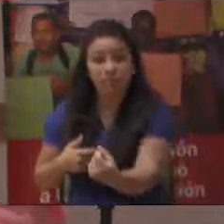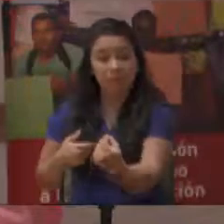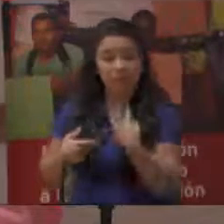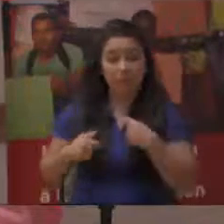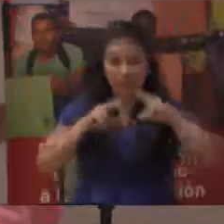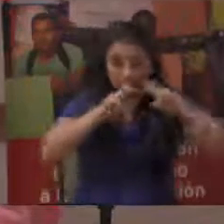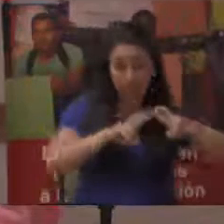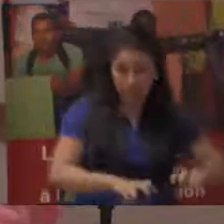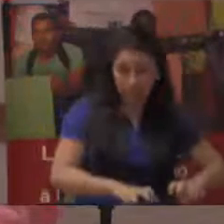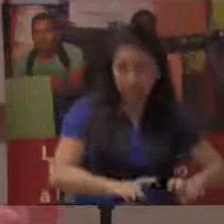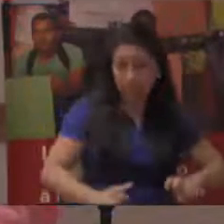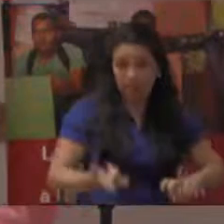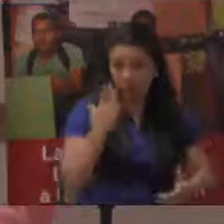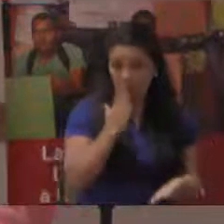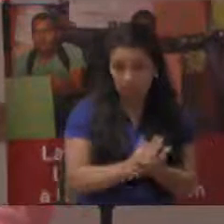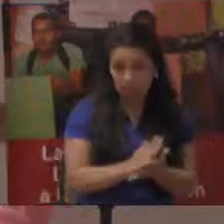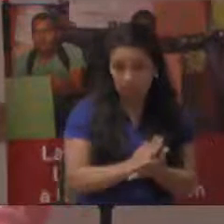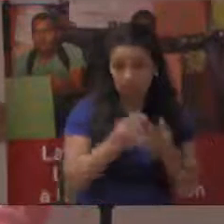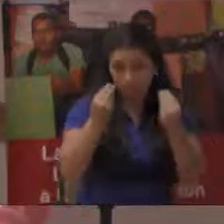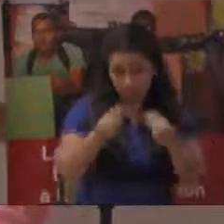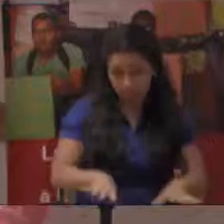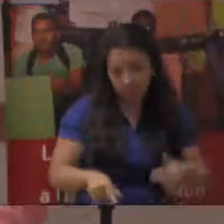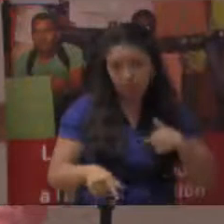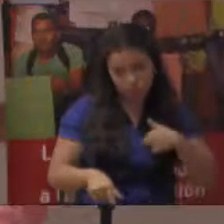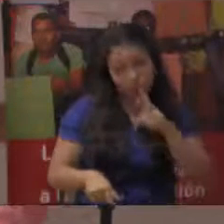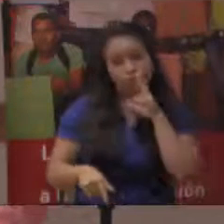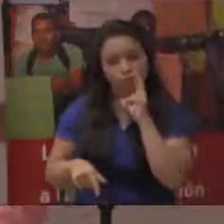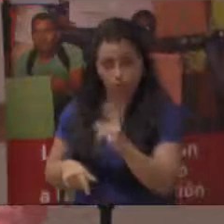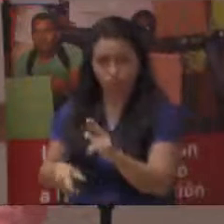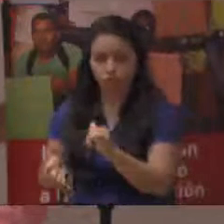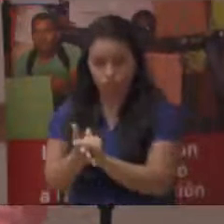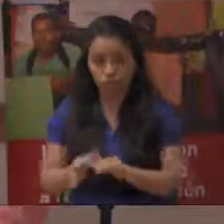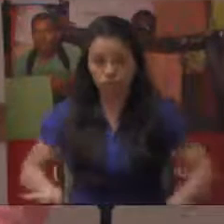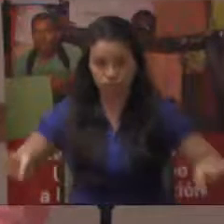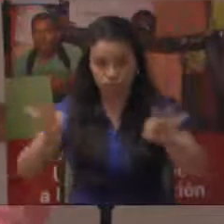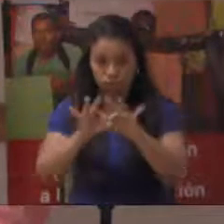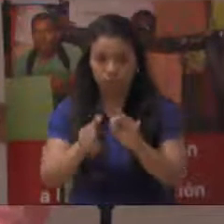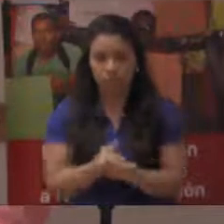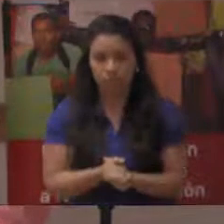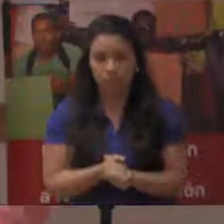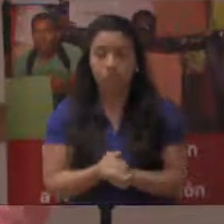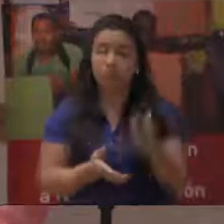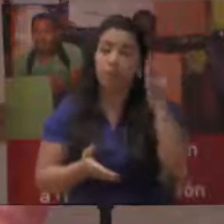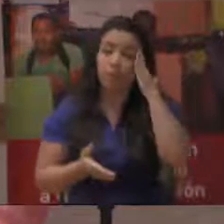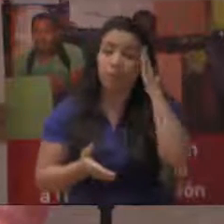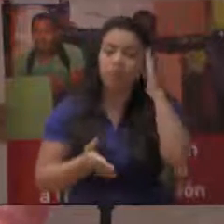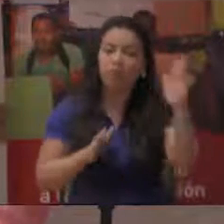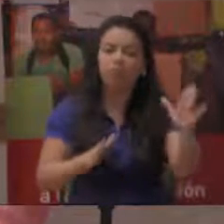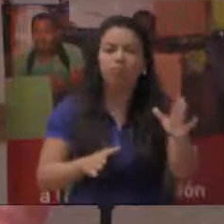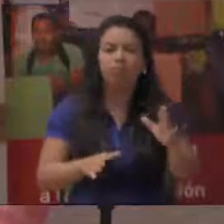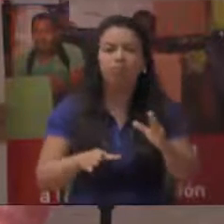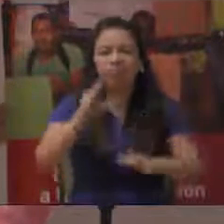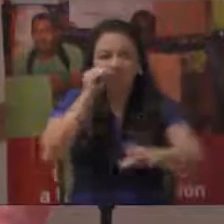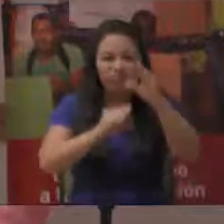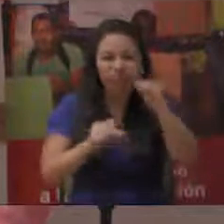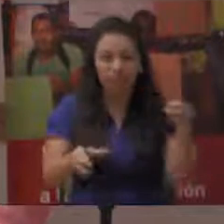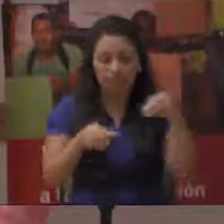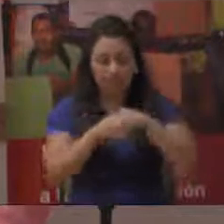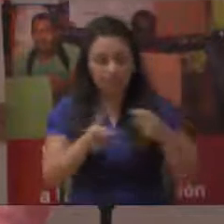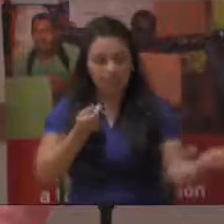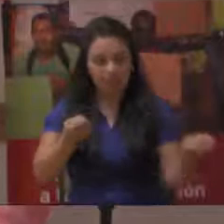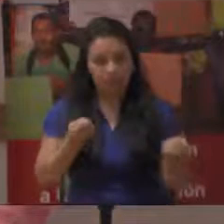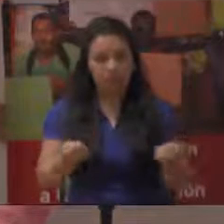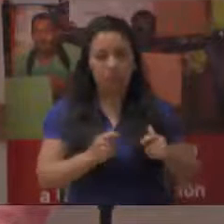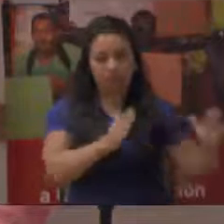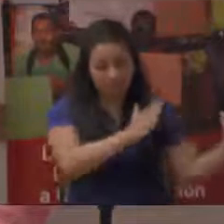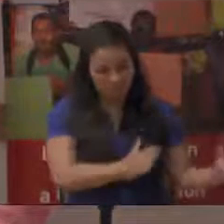por pérdida de beneficio. Digamos, ese es lo que se ha conceptualizado sobre el sistema de control interno de la Agencia